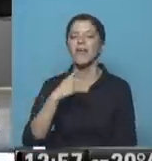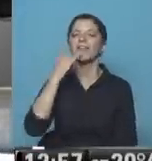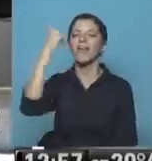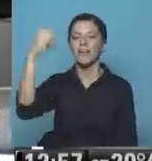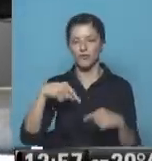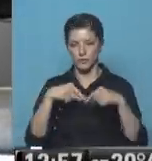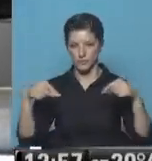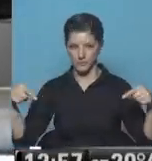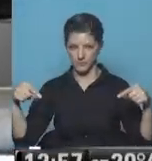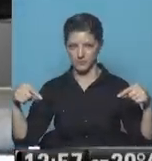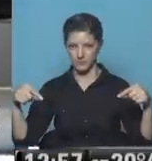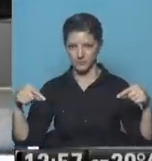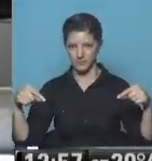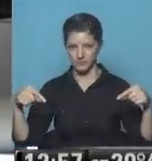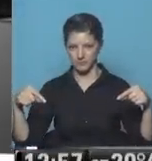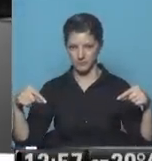0800-444-1777,